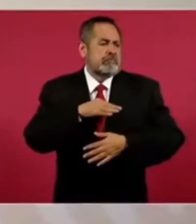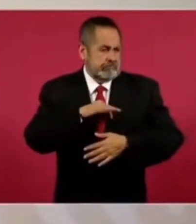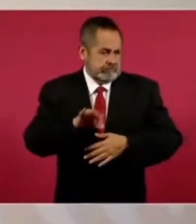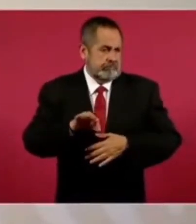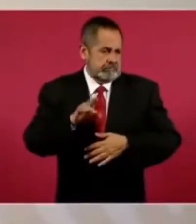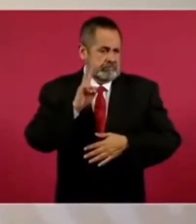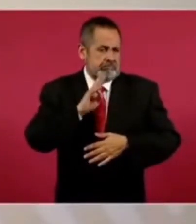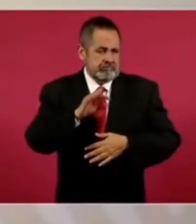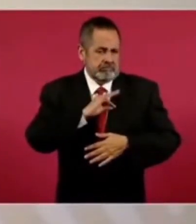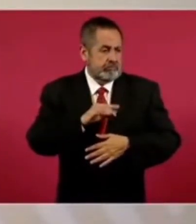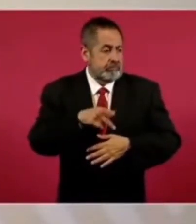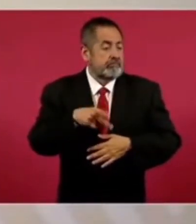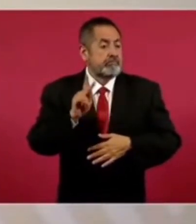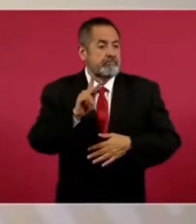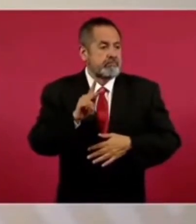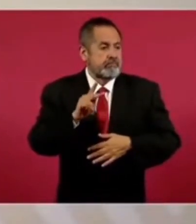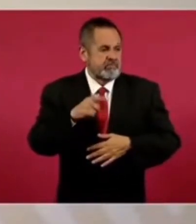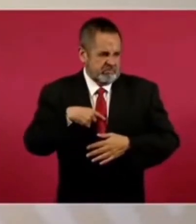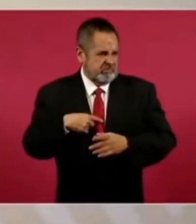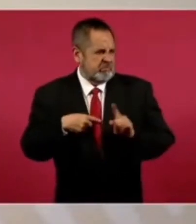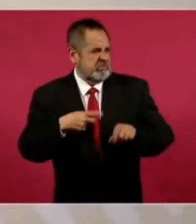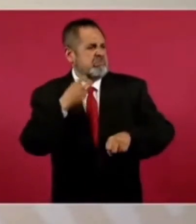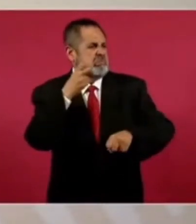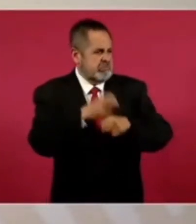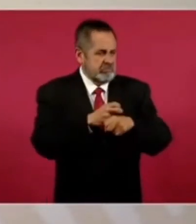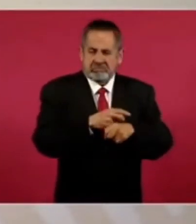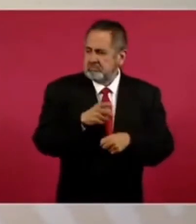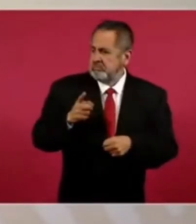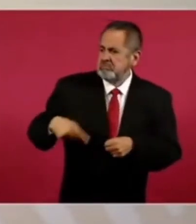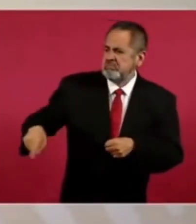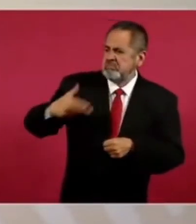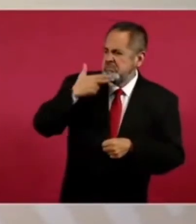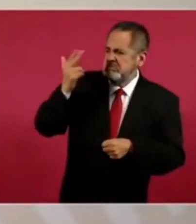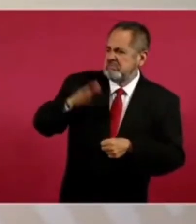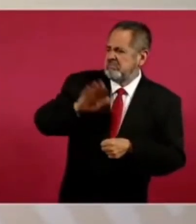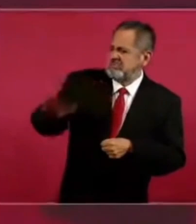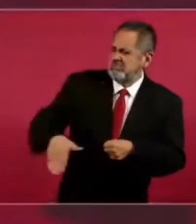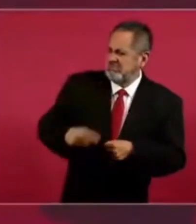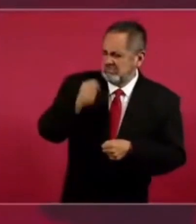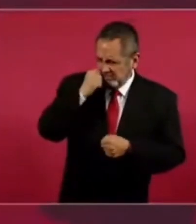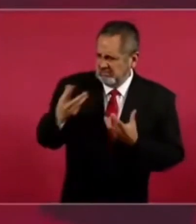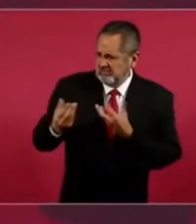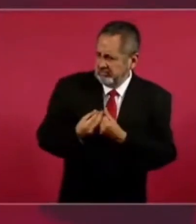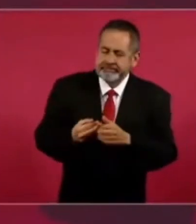autorizado, no tiene derecho a poner en riesgo la vida de los demás.